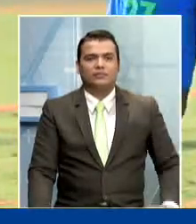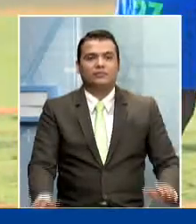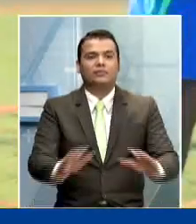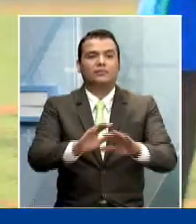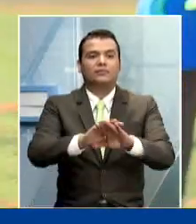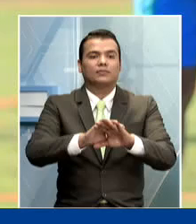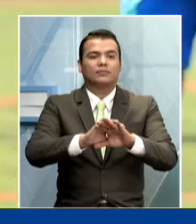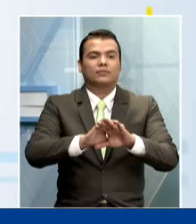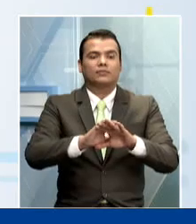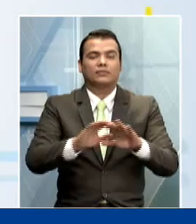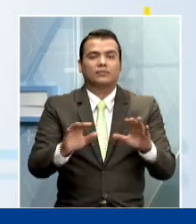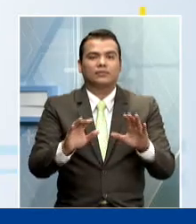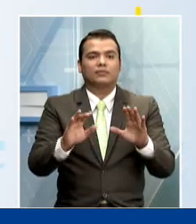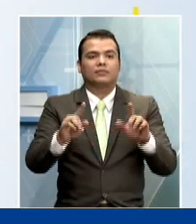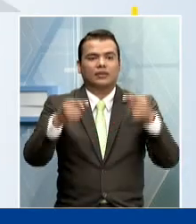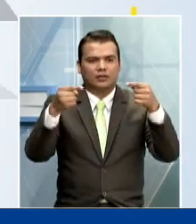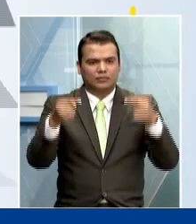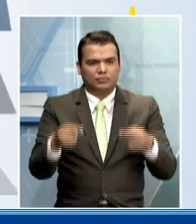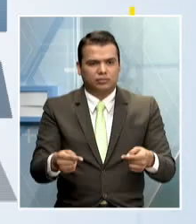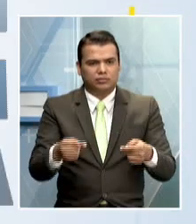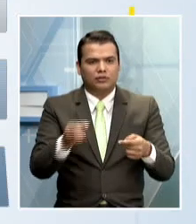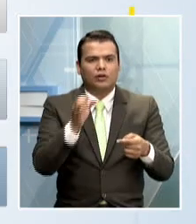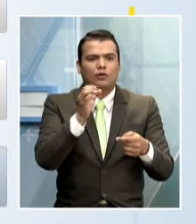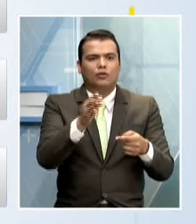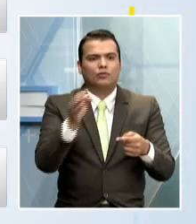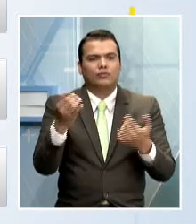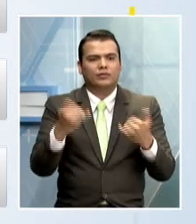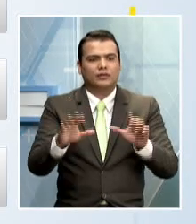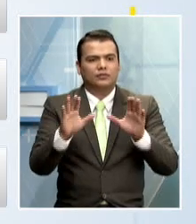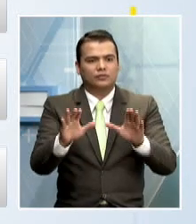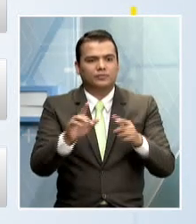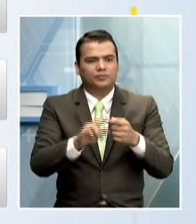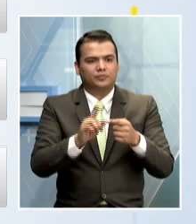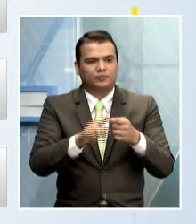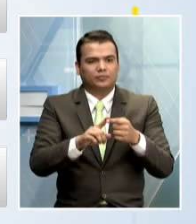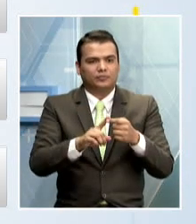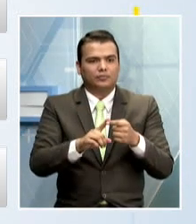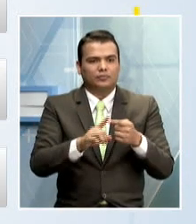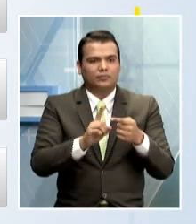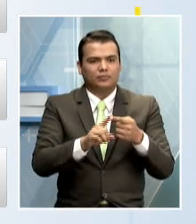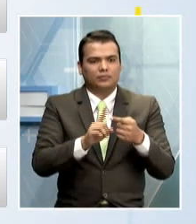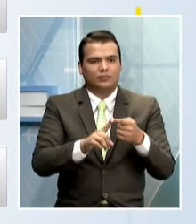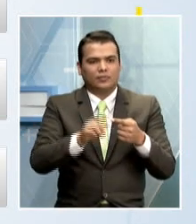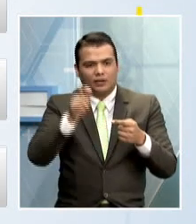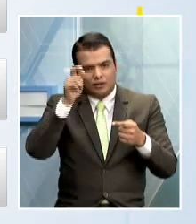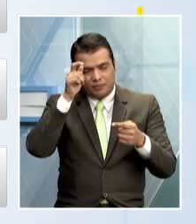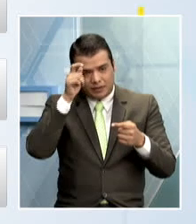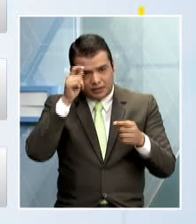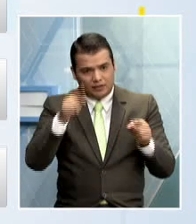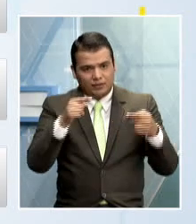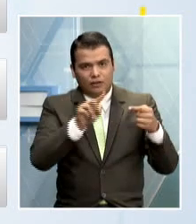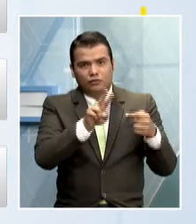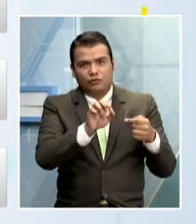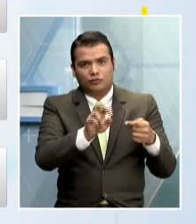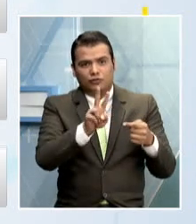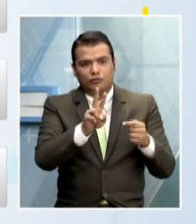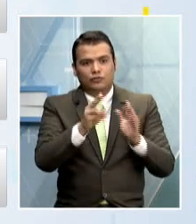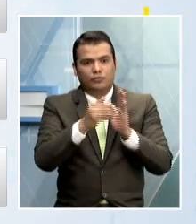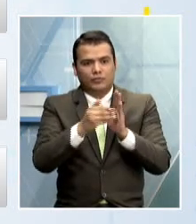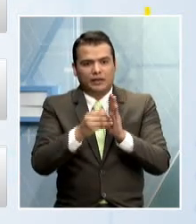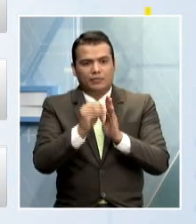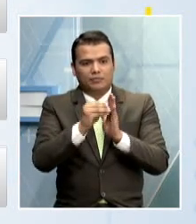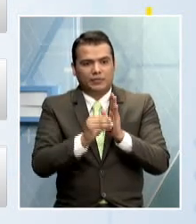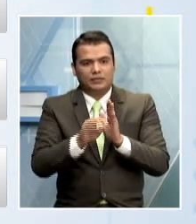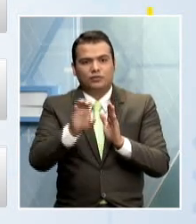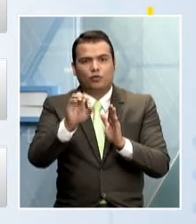campeonatos nacionales. Los datos de América son 20 participaciones en Libertadores con 202 juegos, 90 victorias, 57 empates y